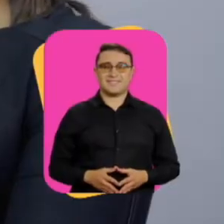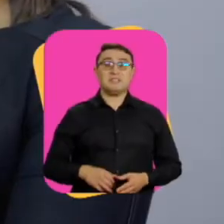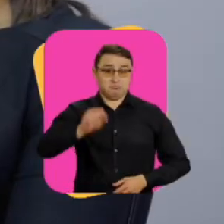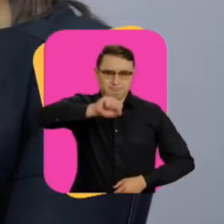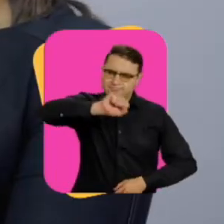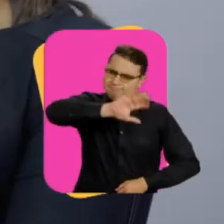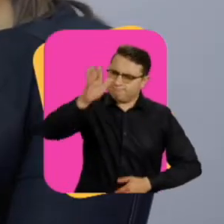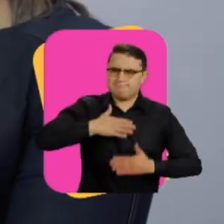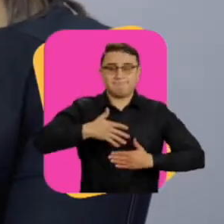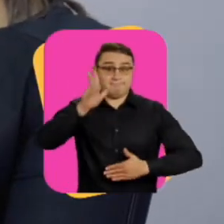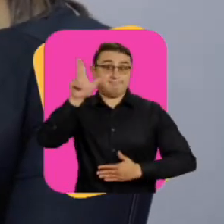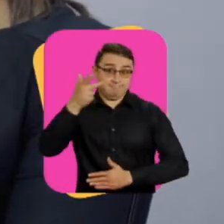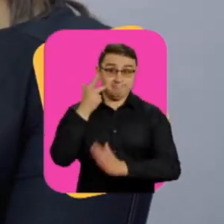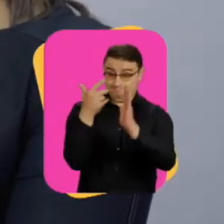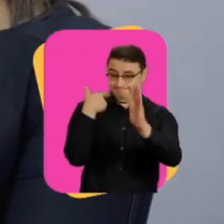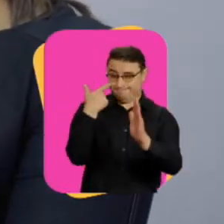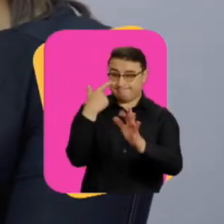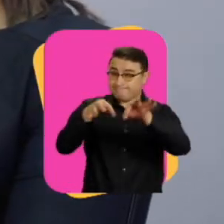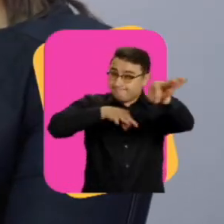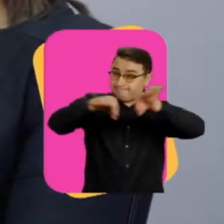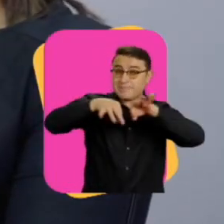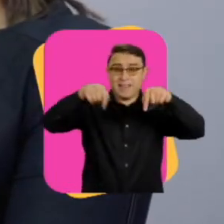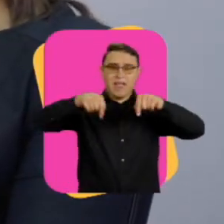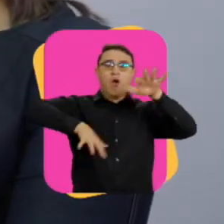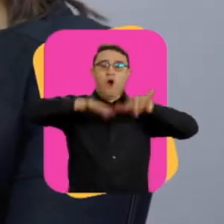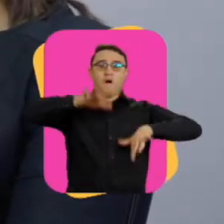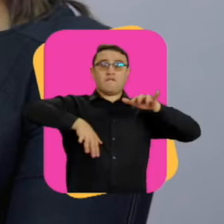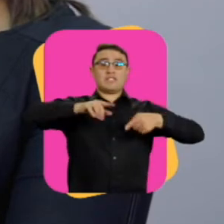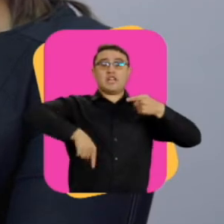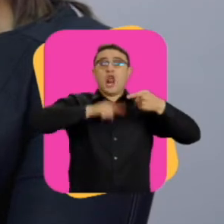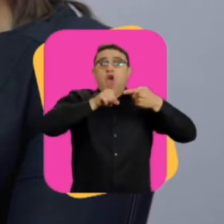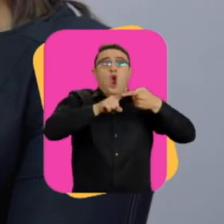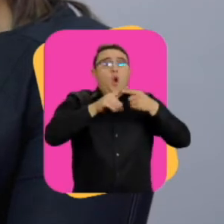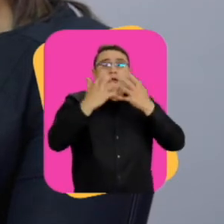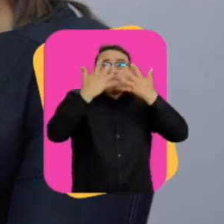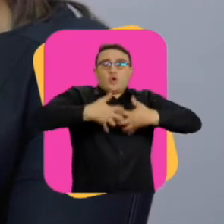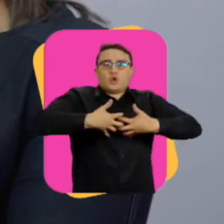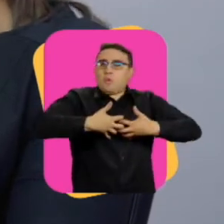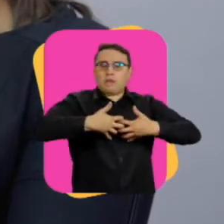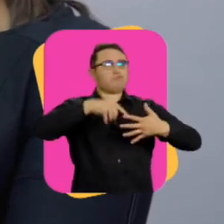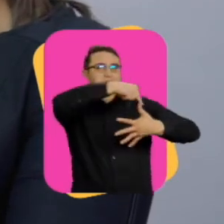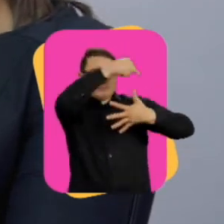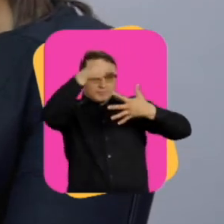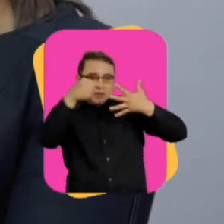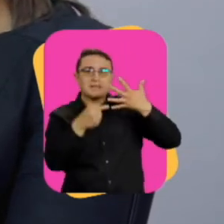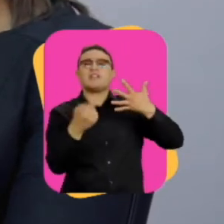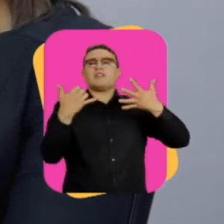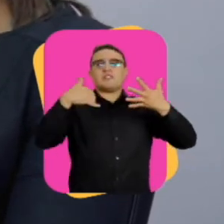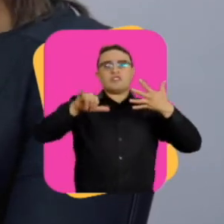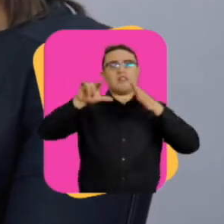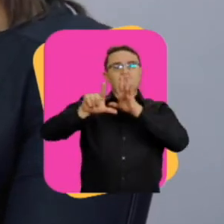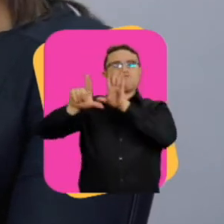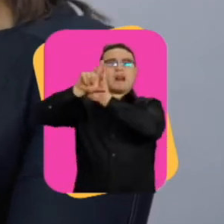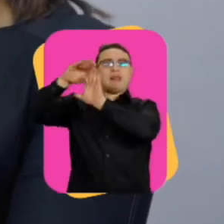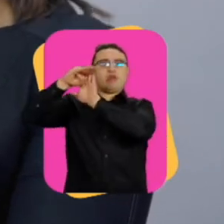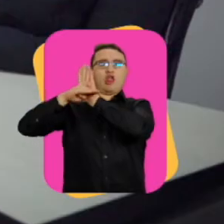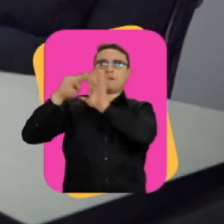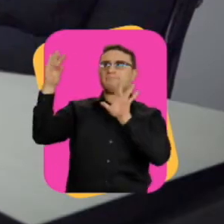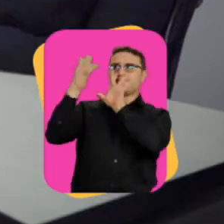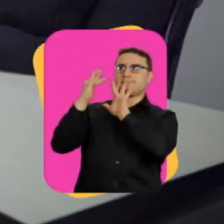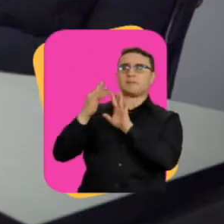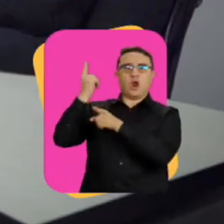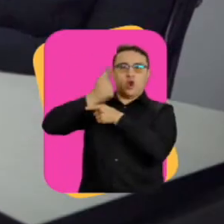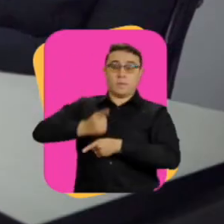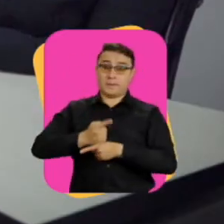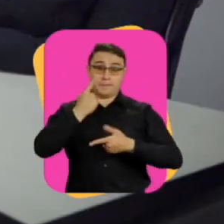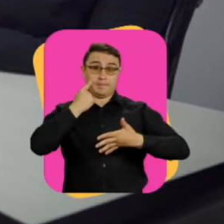Claro que sí, Cristian. Mira, los roles, la oficina no solamente tiene un rol, sino que tiene 5 roles identificados y que ya están normados en la ley de alguna forma. Uno de